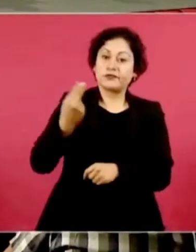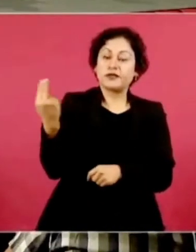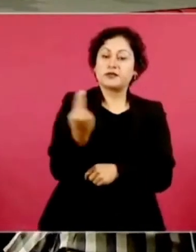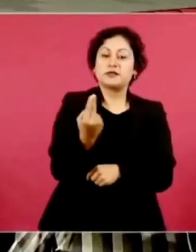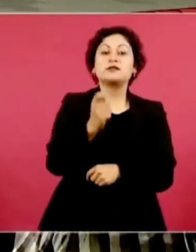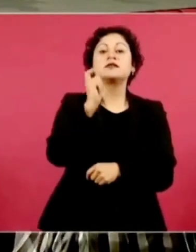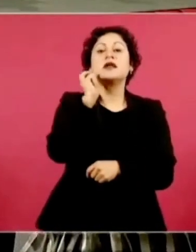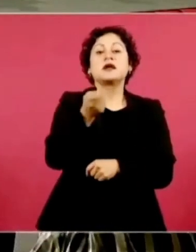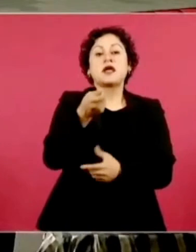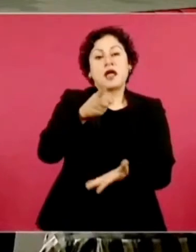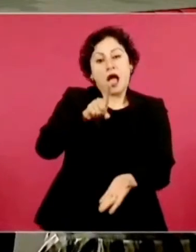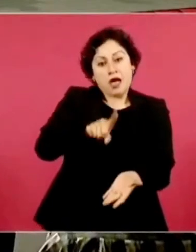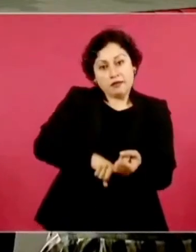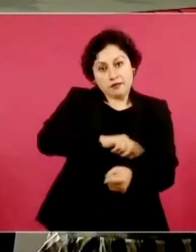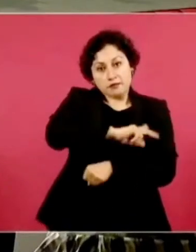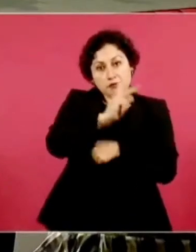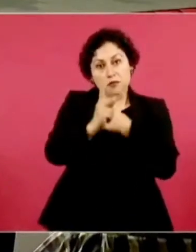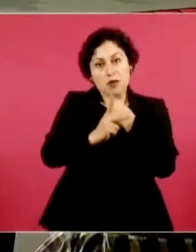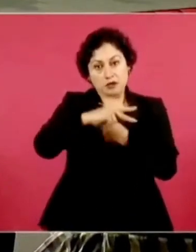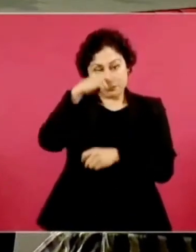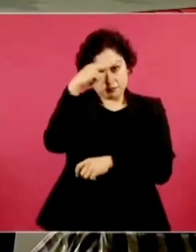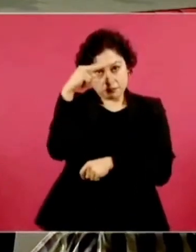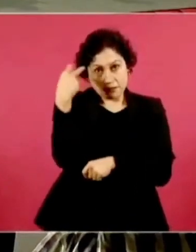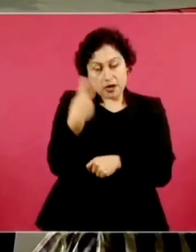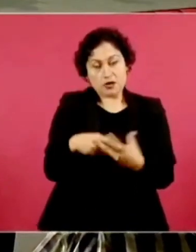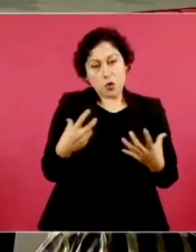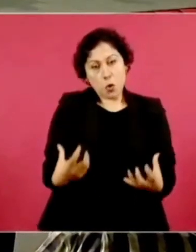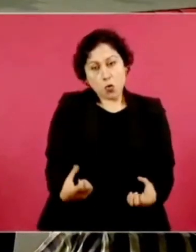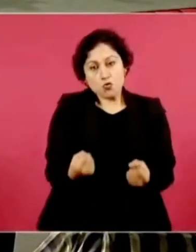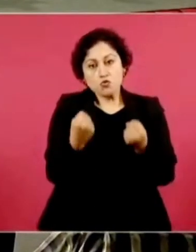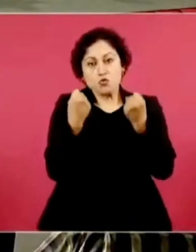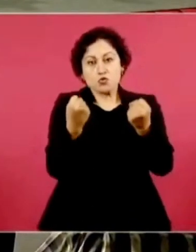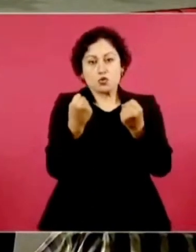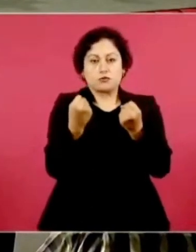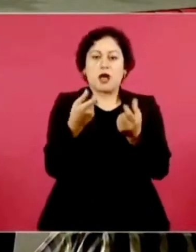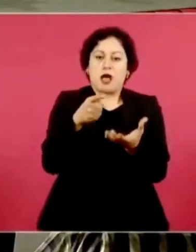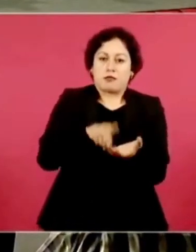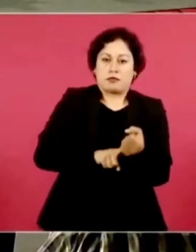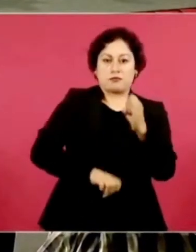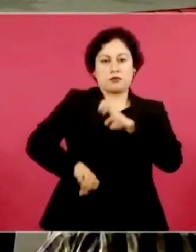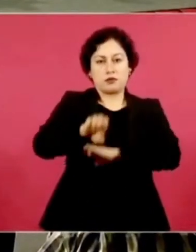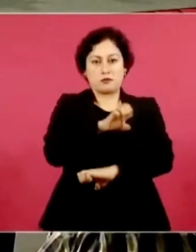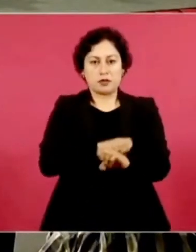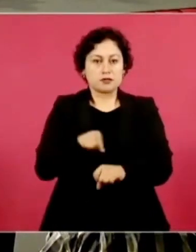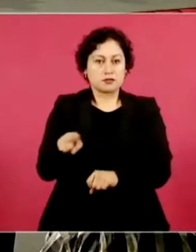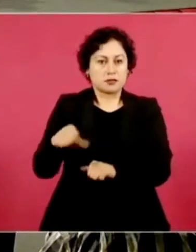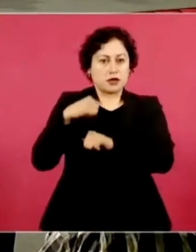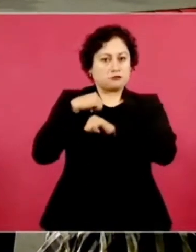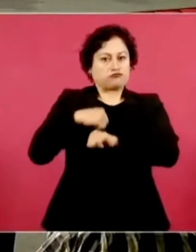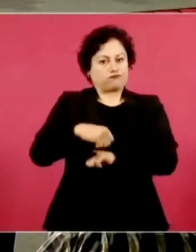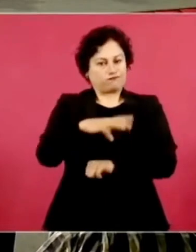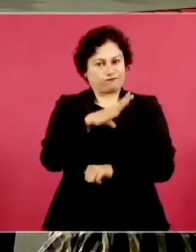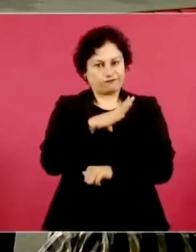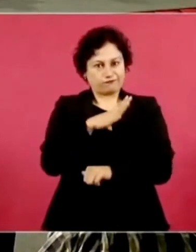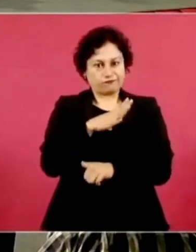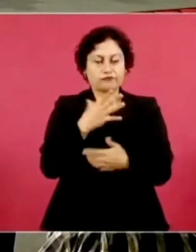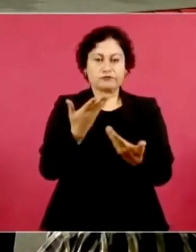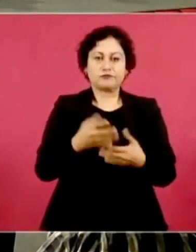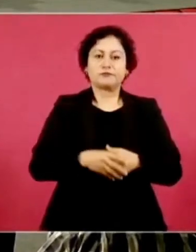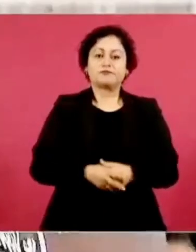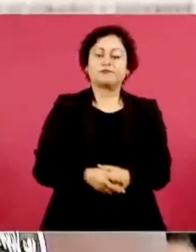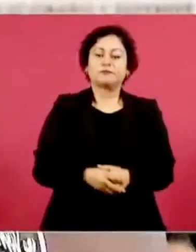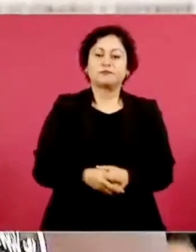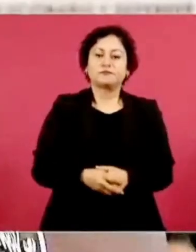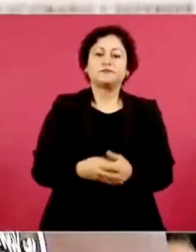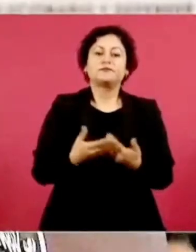del Estado mexicano y de las empresas públicas a su cargo. La visión de que la electricidad no